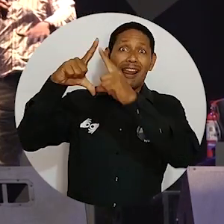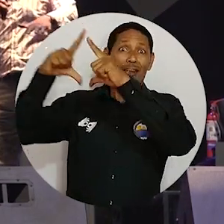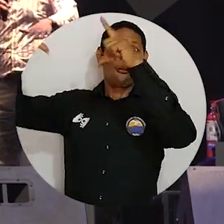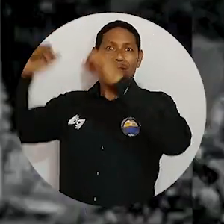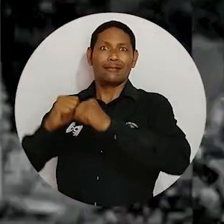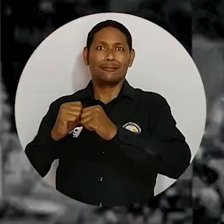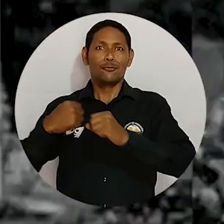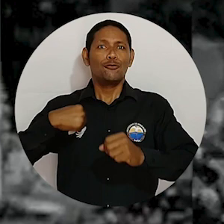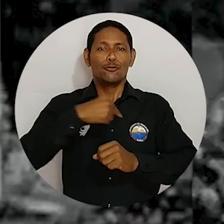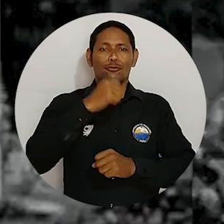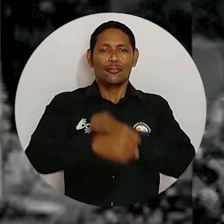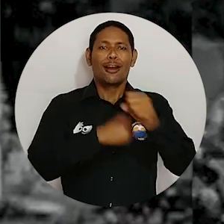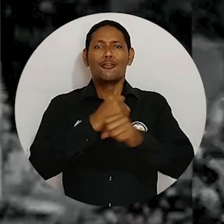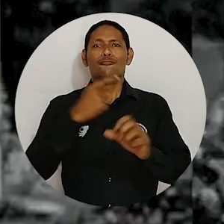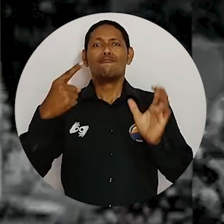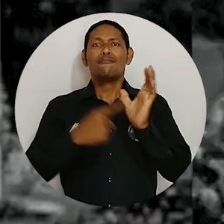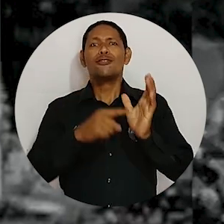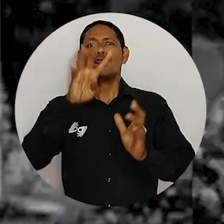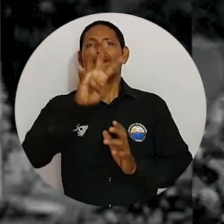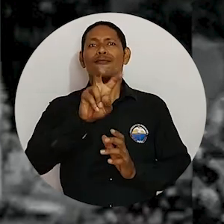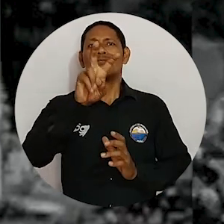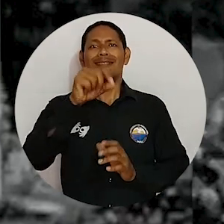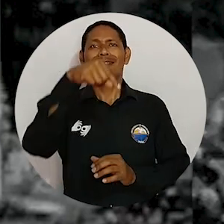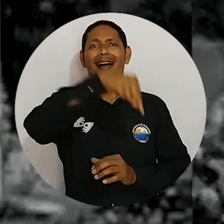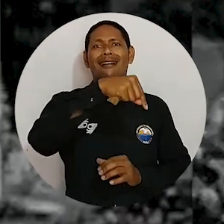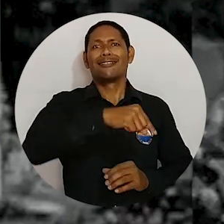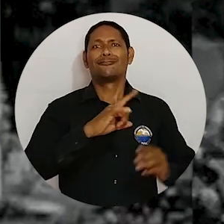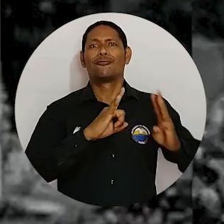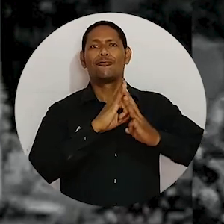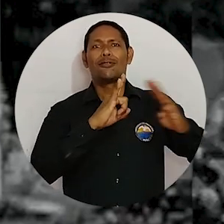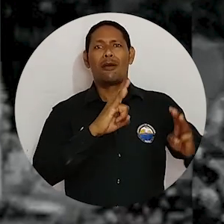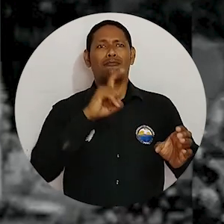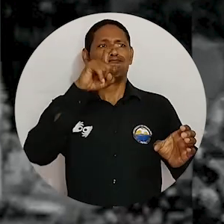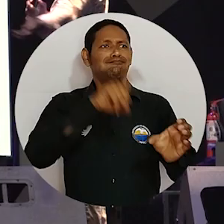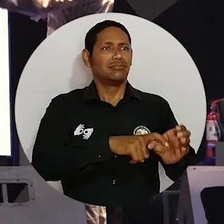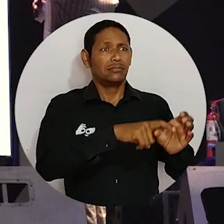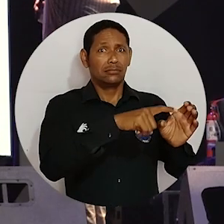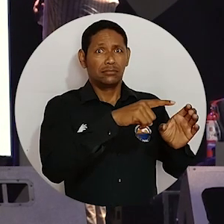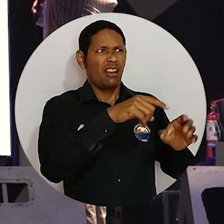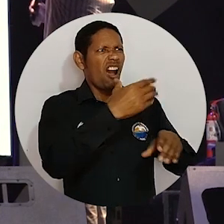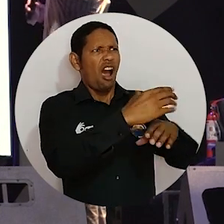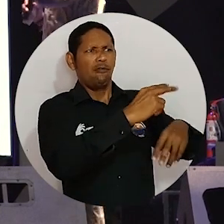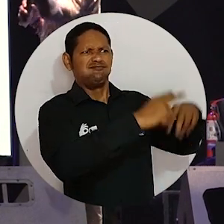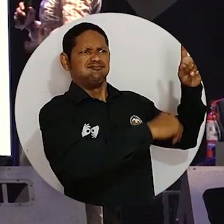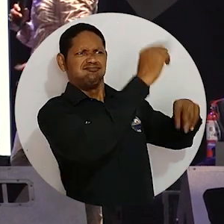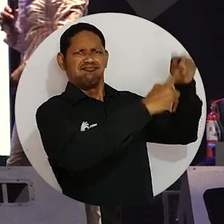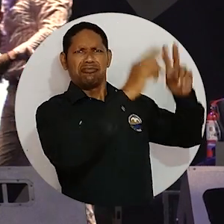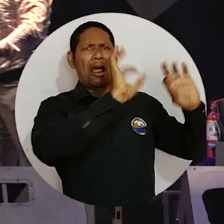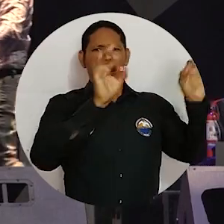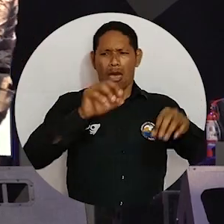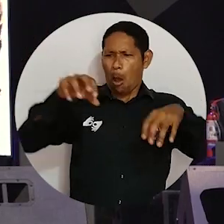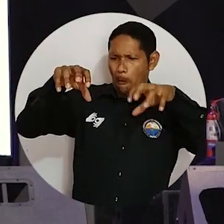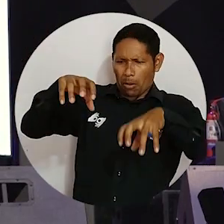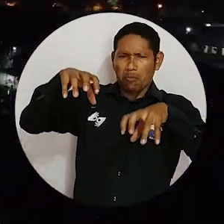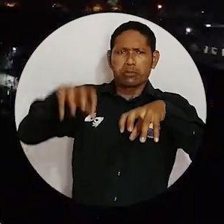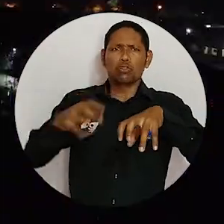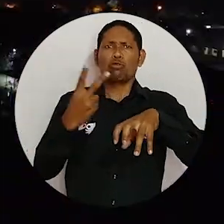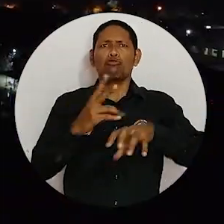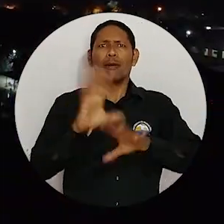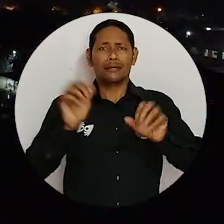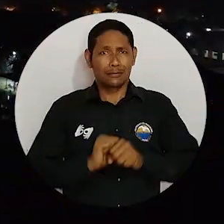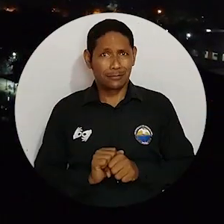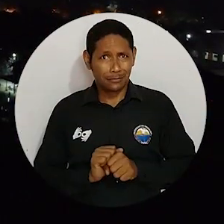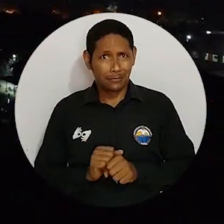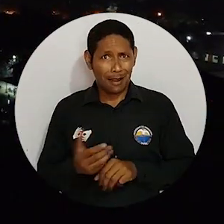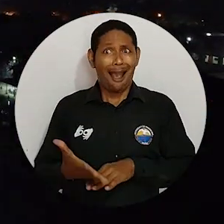siguiente aquí, a 2 bloquecitos, esos 2 primeros. Nada de esto existía ni nada de lo que tenemos allá hacia Mar Caribe existía.